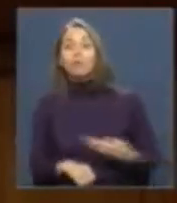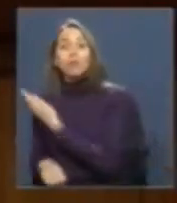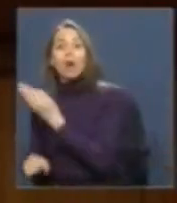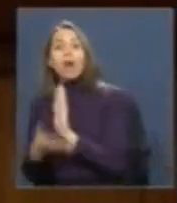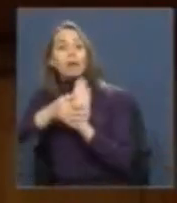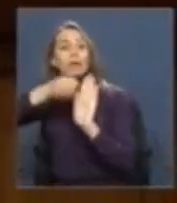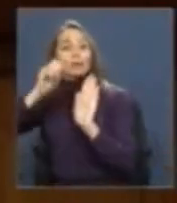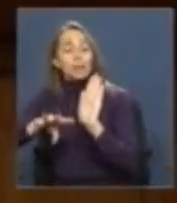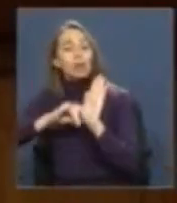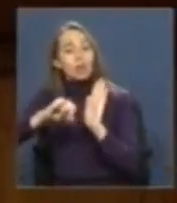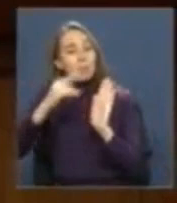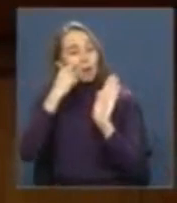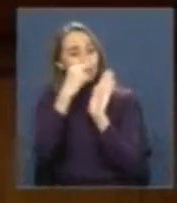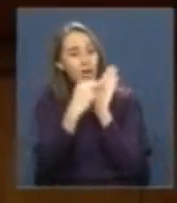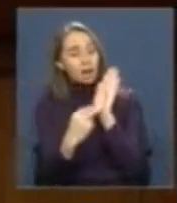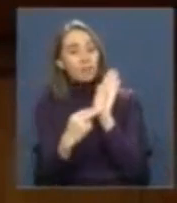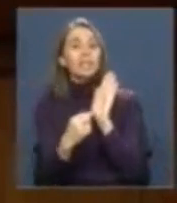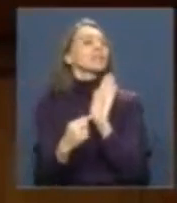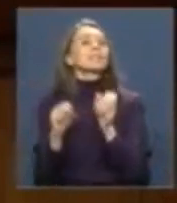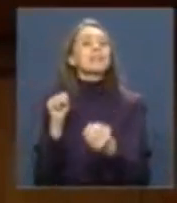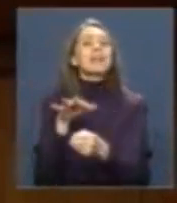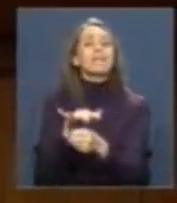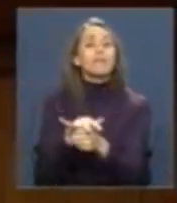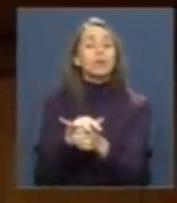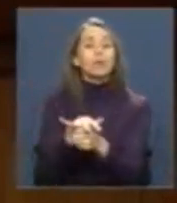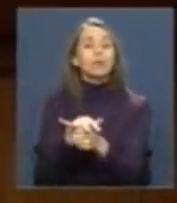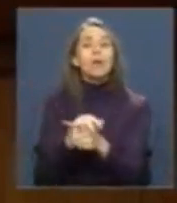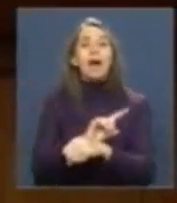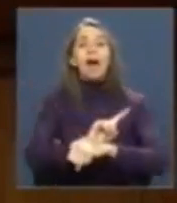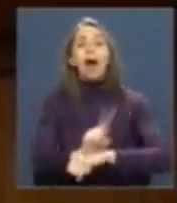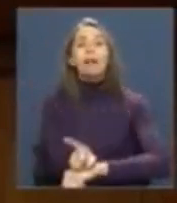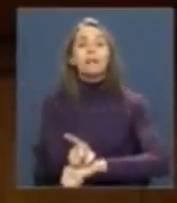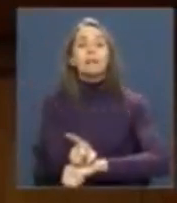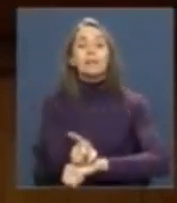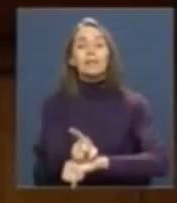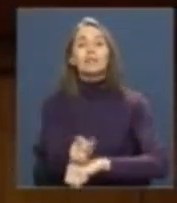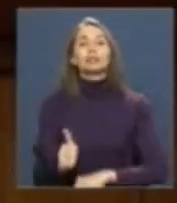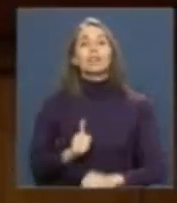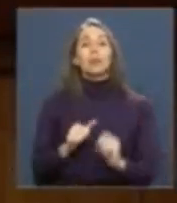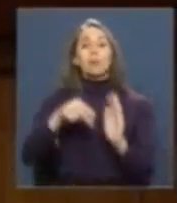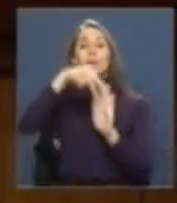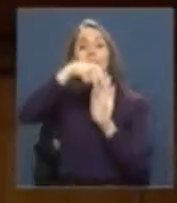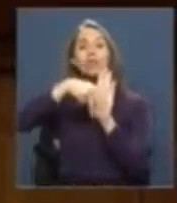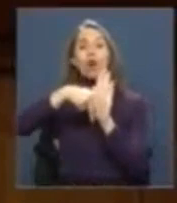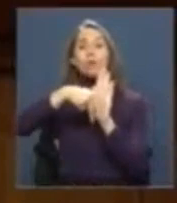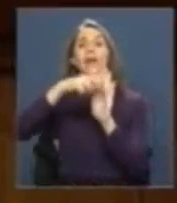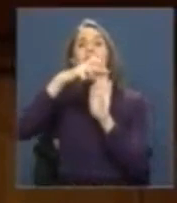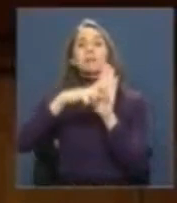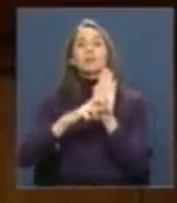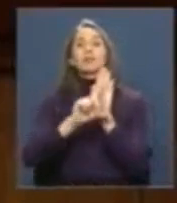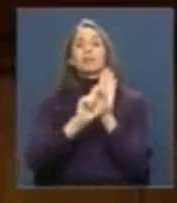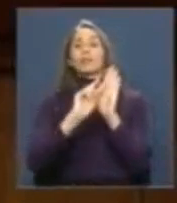adelante ha producido el efecto de darle aplicación inmediata a las normas de esta reforma en efecto